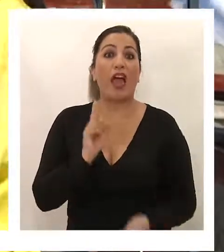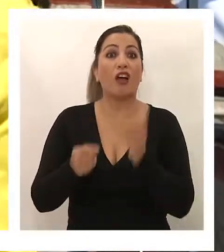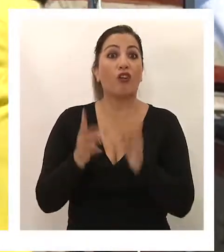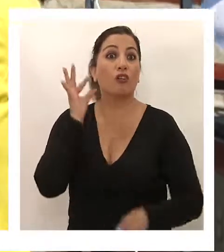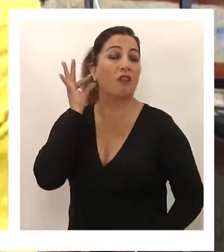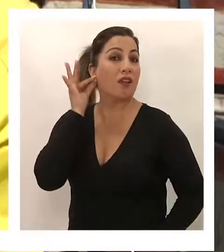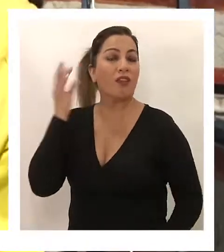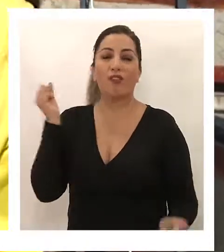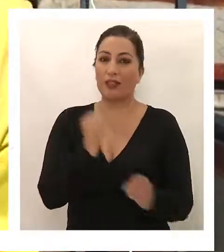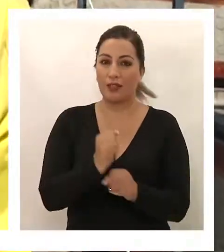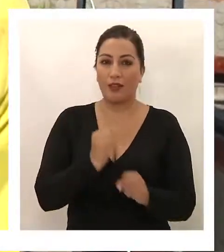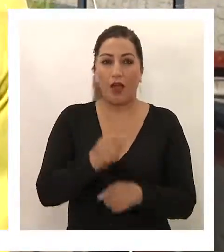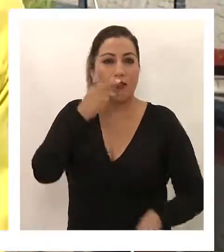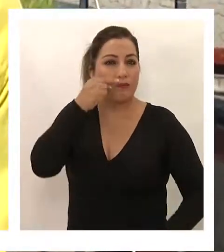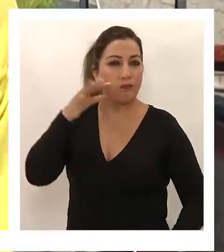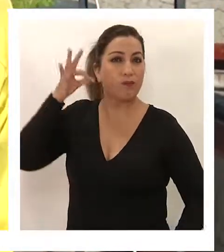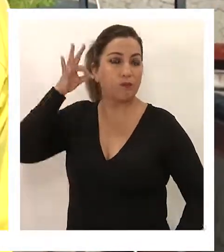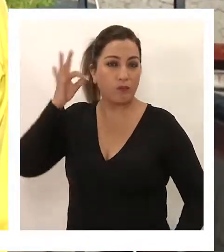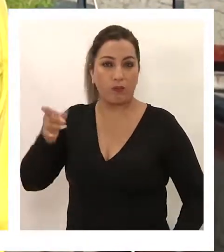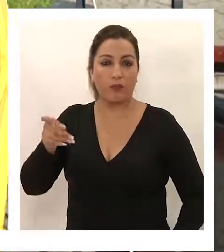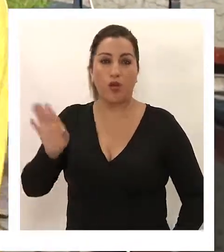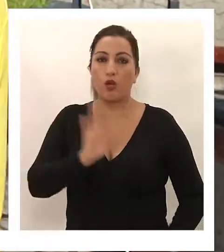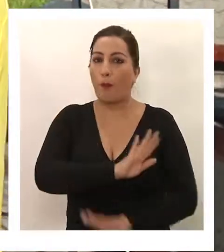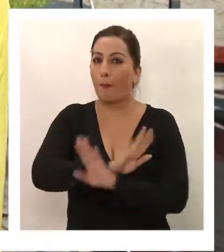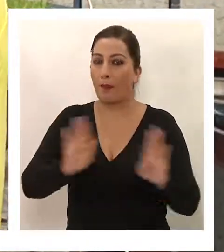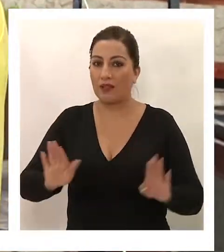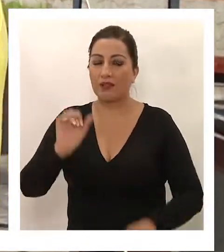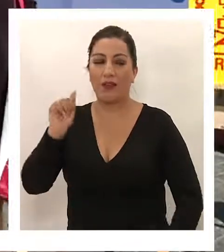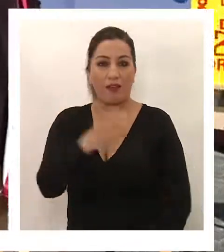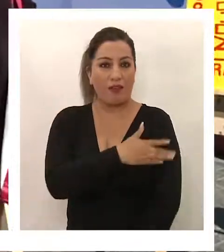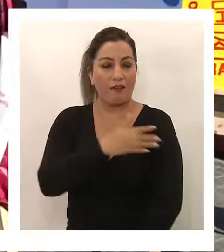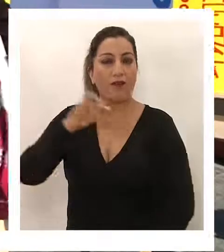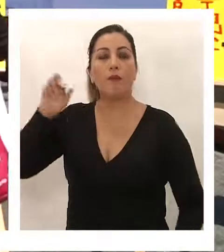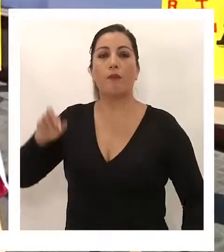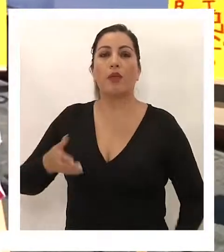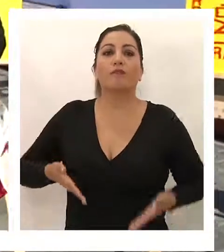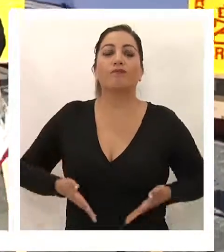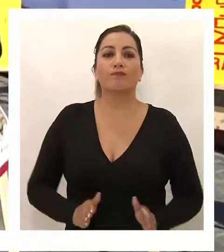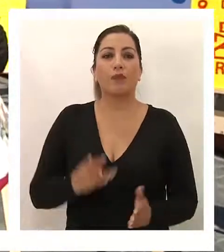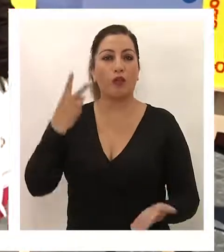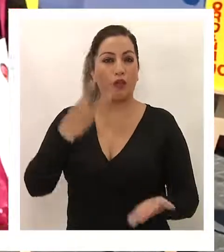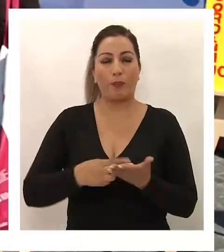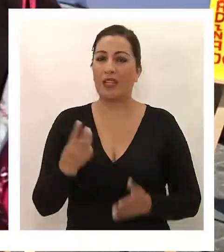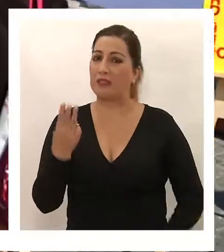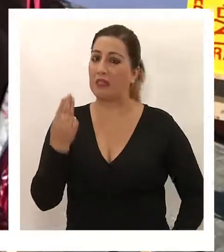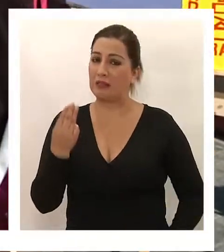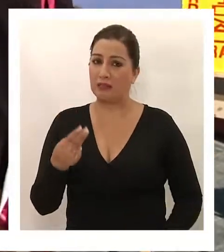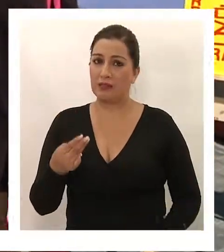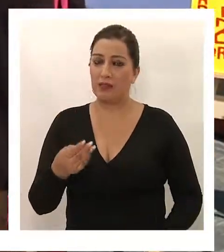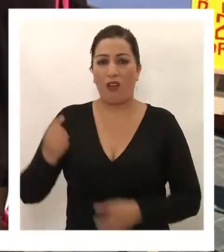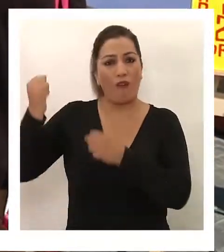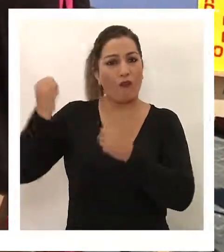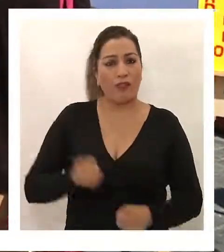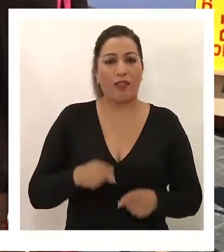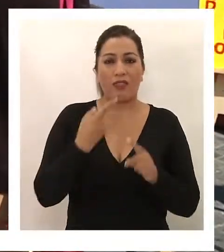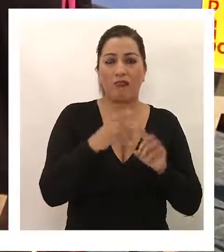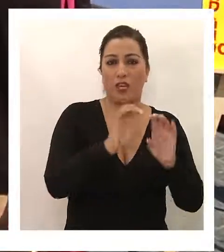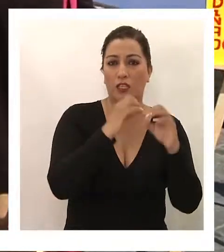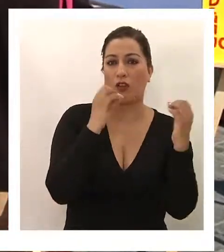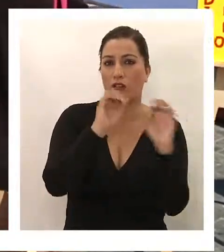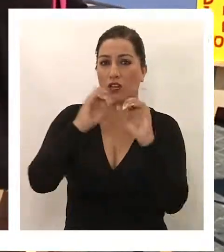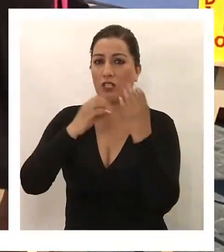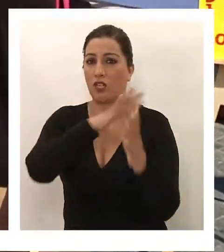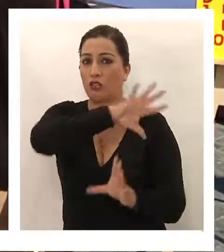de Trabajadoras y Trabajadores, NOMAS AFP, nació el año 2013 fundada por varias organizaciones